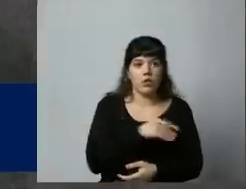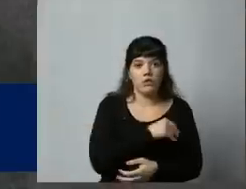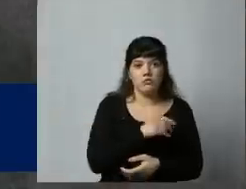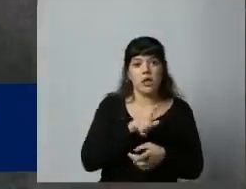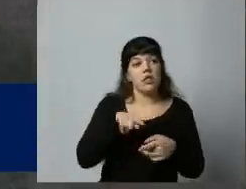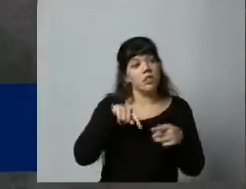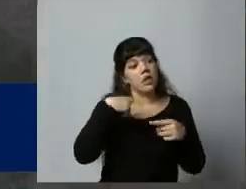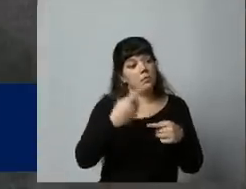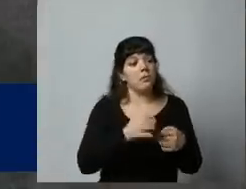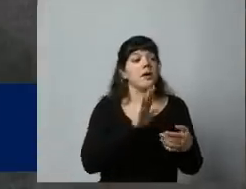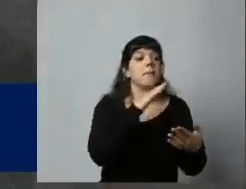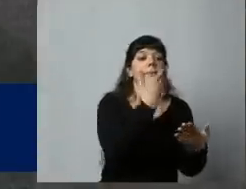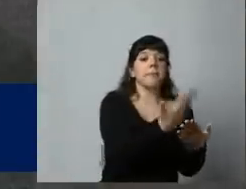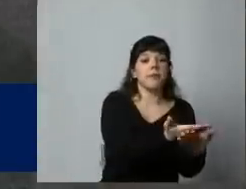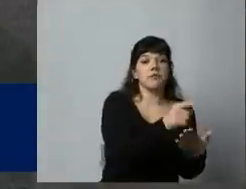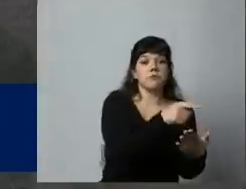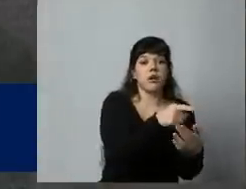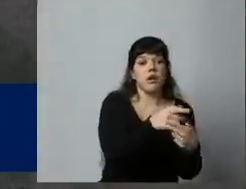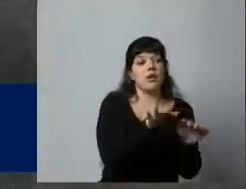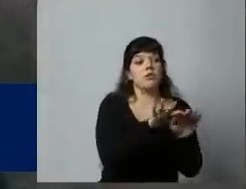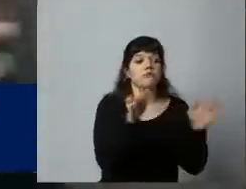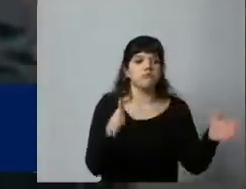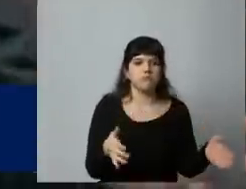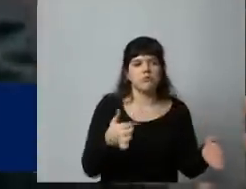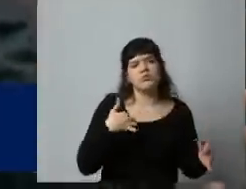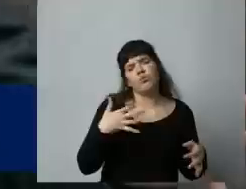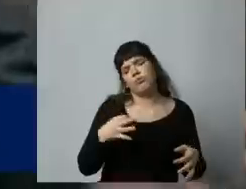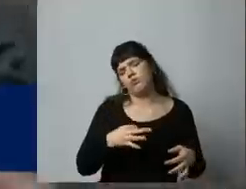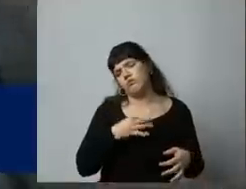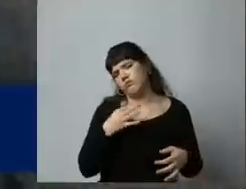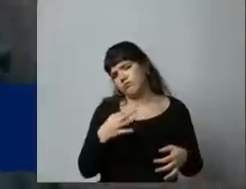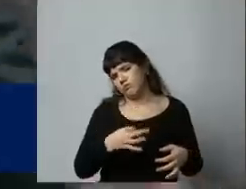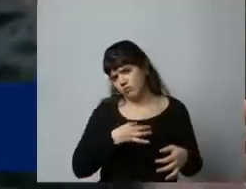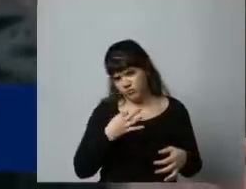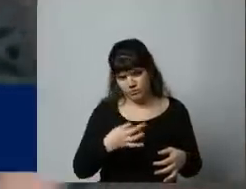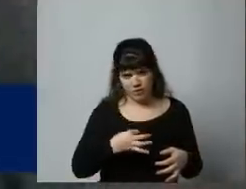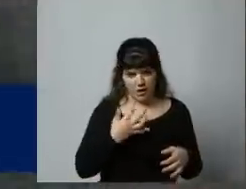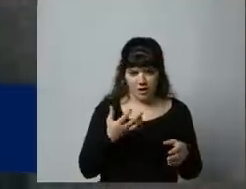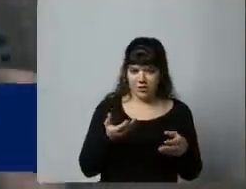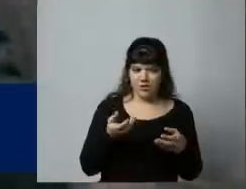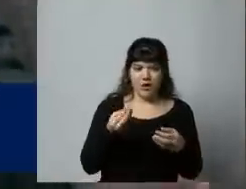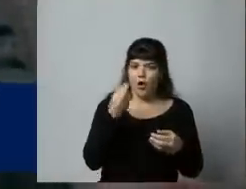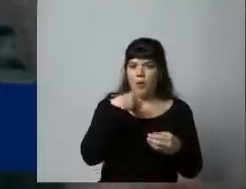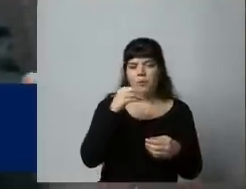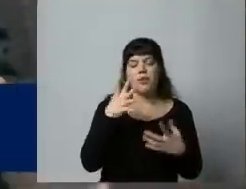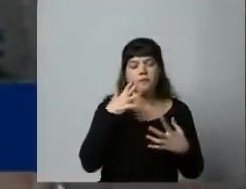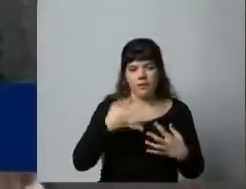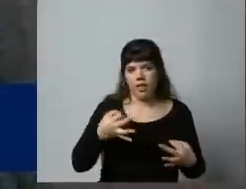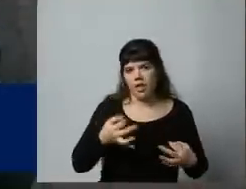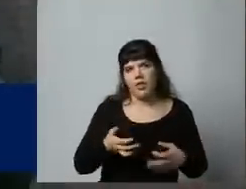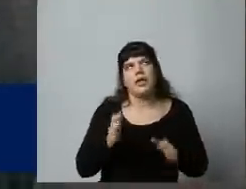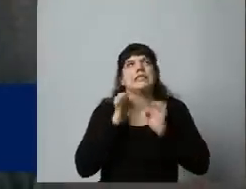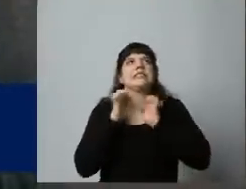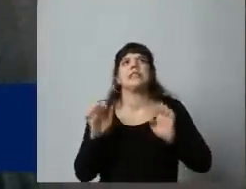ante el país se rinde el comedor yo tuve muchos años comedor es una práctica muy estresante porque no puede faltar ni un peso